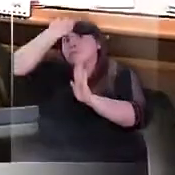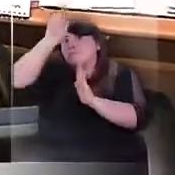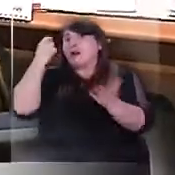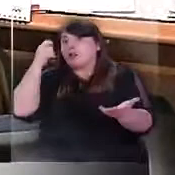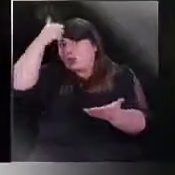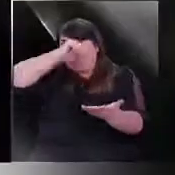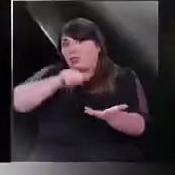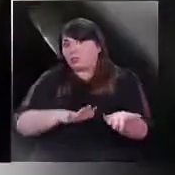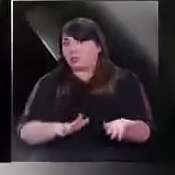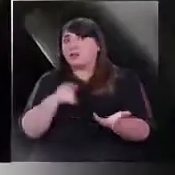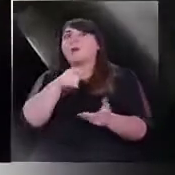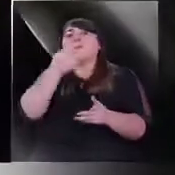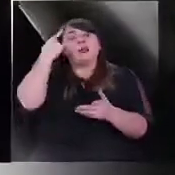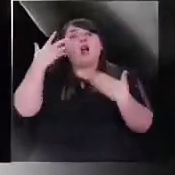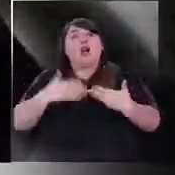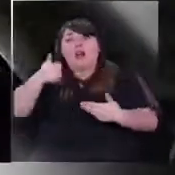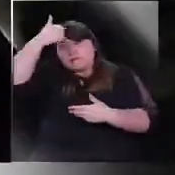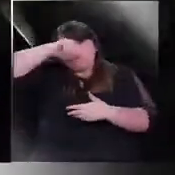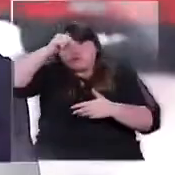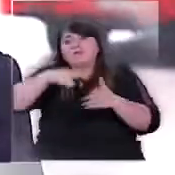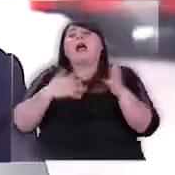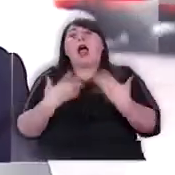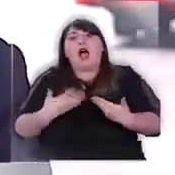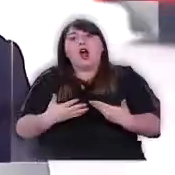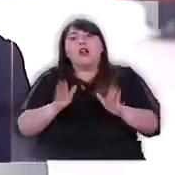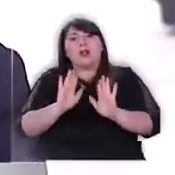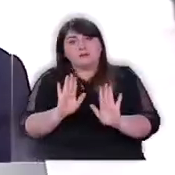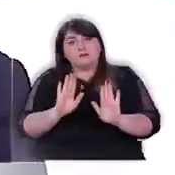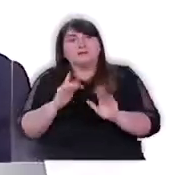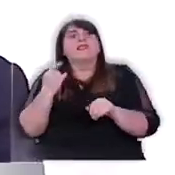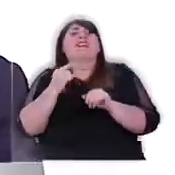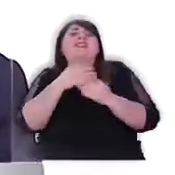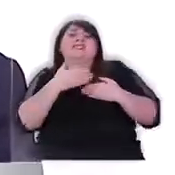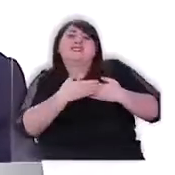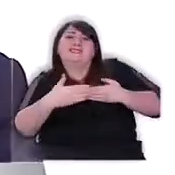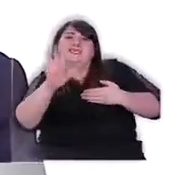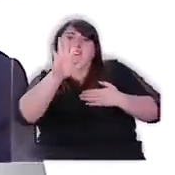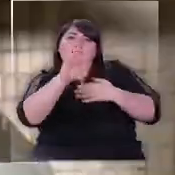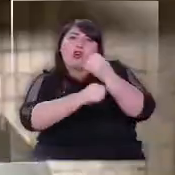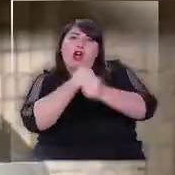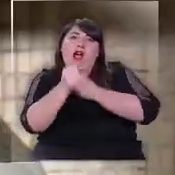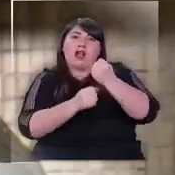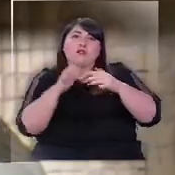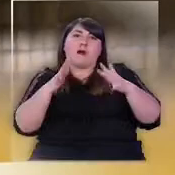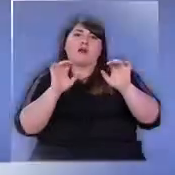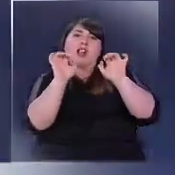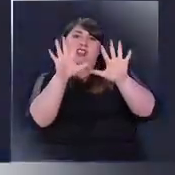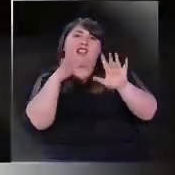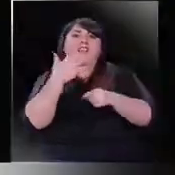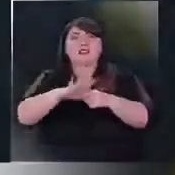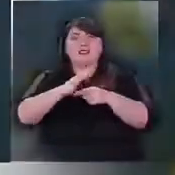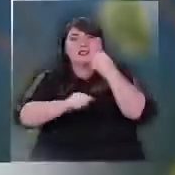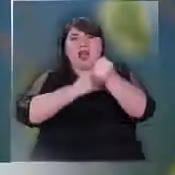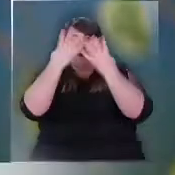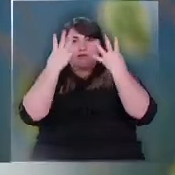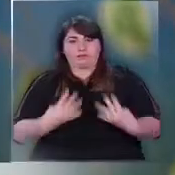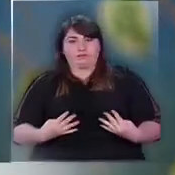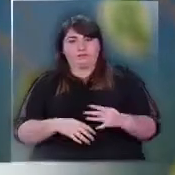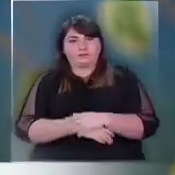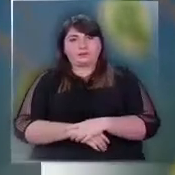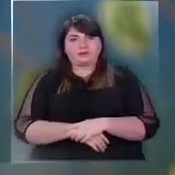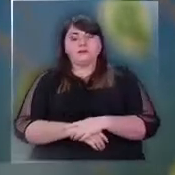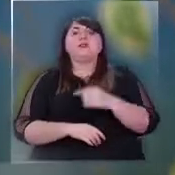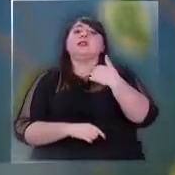otro caso, las penas de las que estamos hablando exceden los 5 años y eventualmente podrían llegar a penas de sobre 10, 15 años. Me tocó